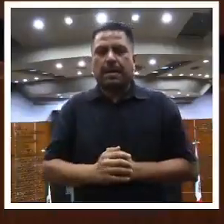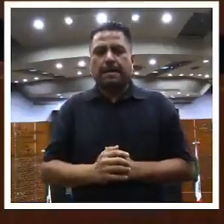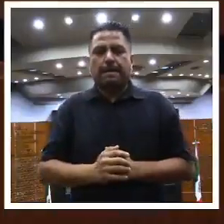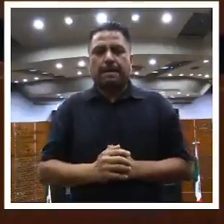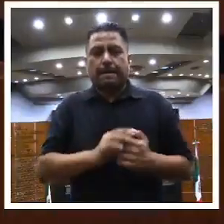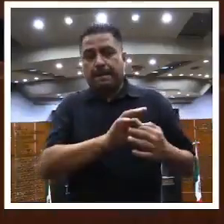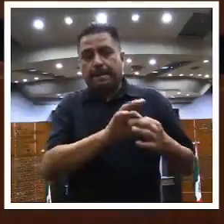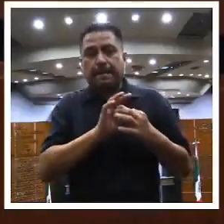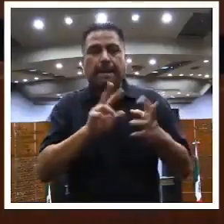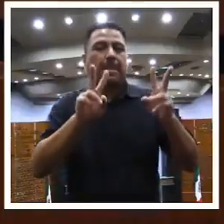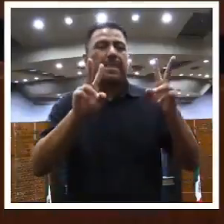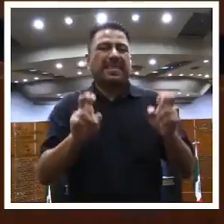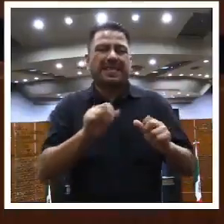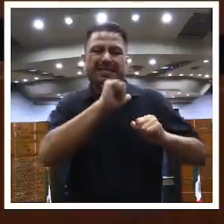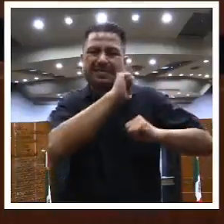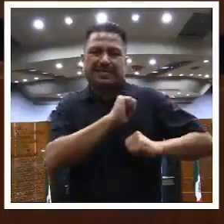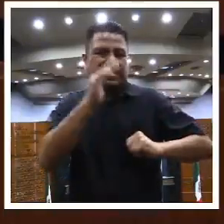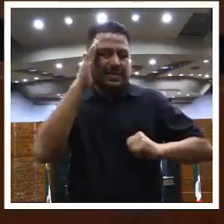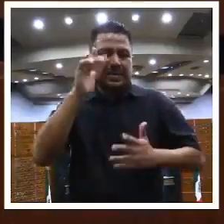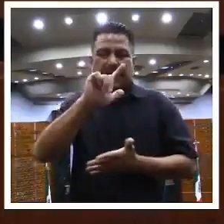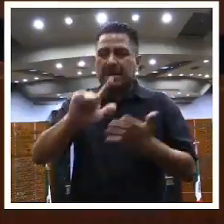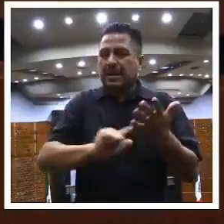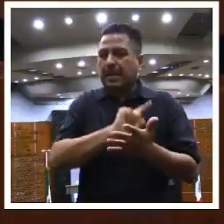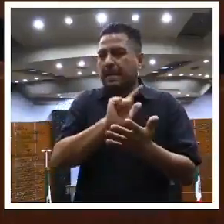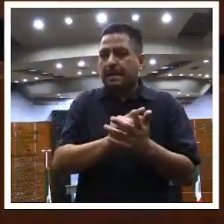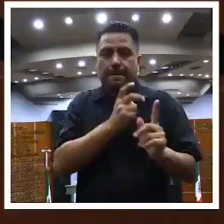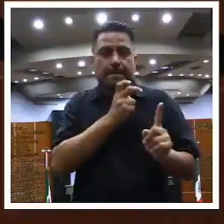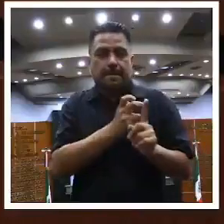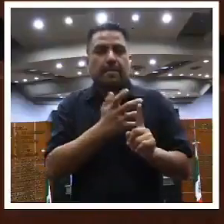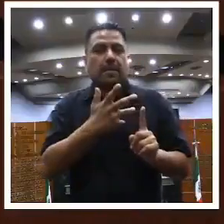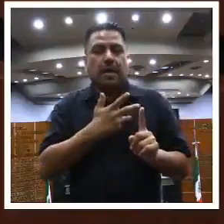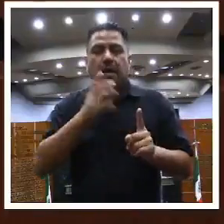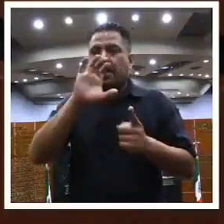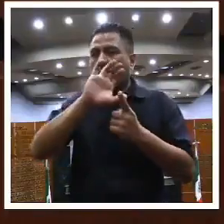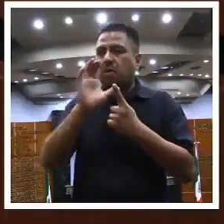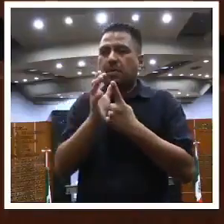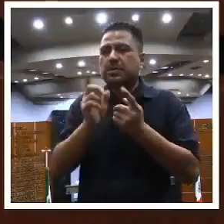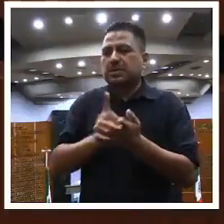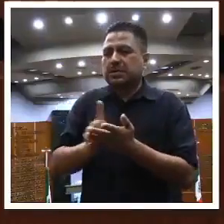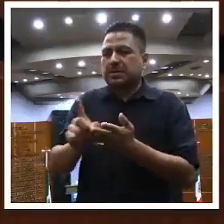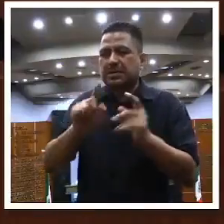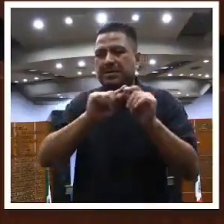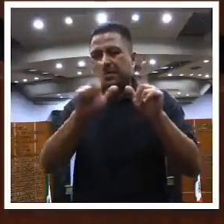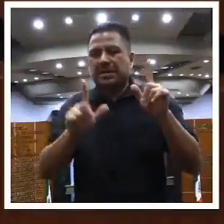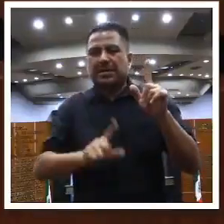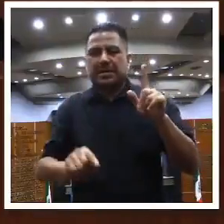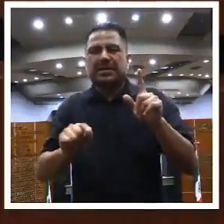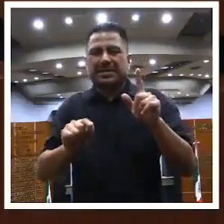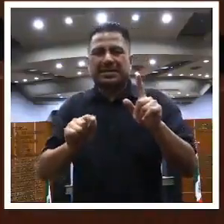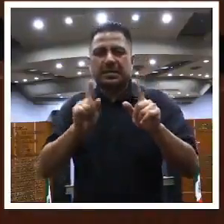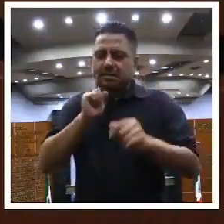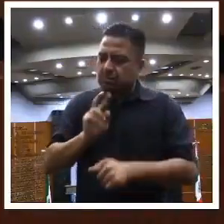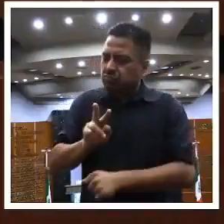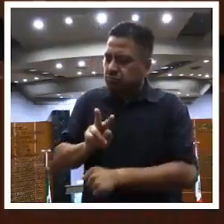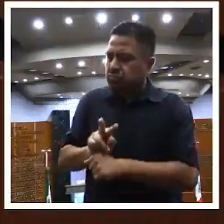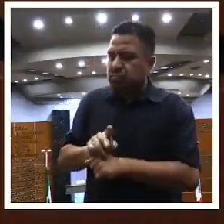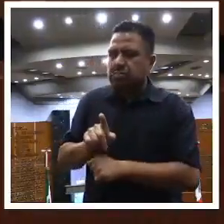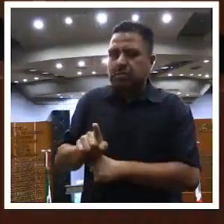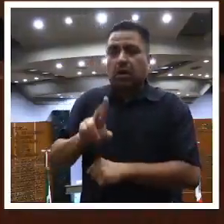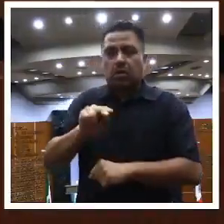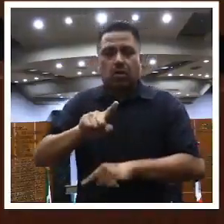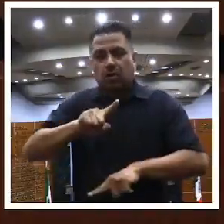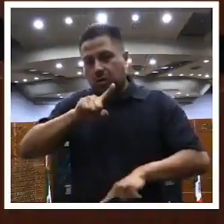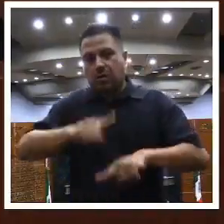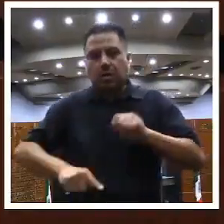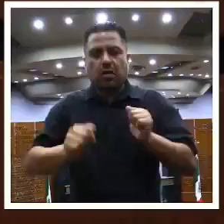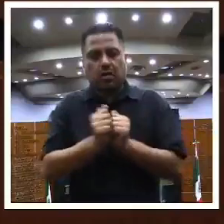Al respecto de la materia medular de esta iniciativa, se tiene a la Comisión Nacional de los Derechos Humanos, que se encarga de la supervisión, la no violación